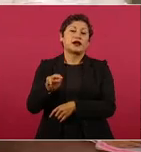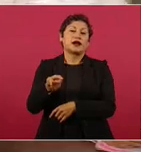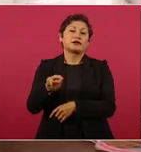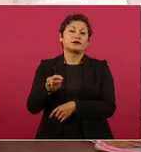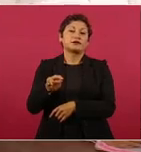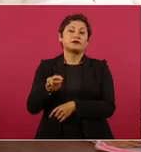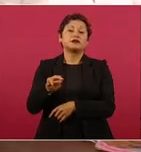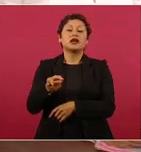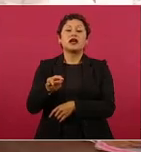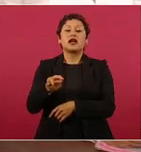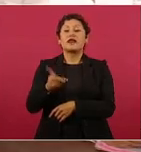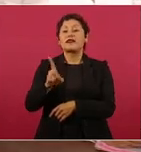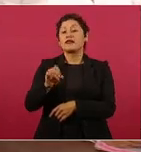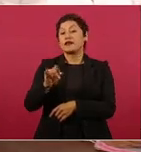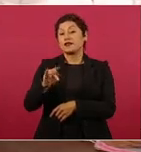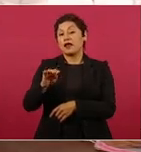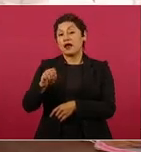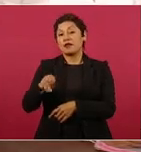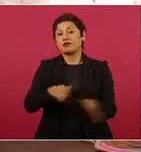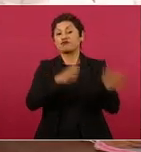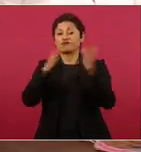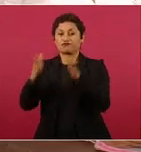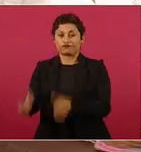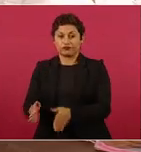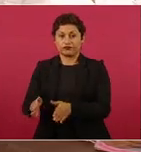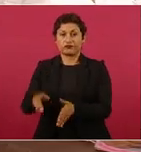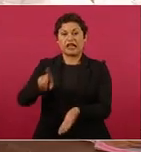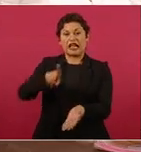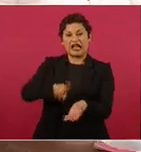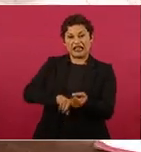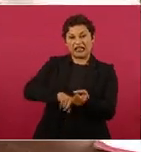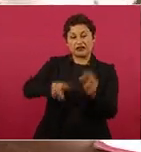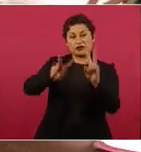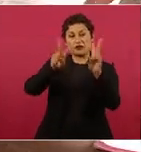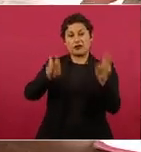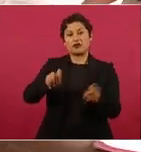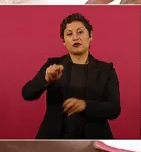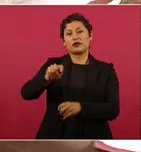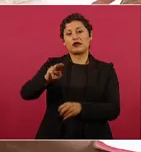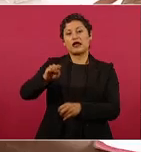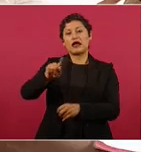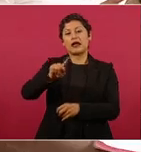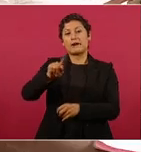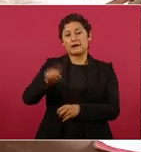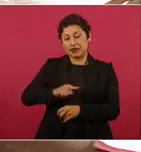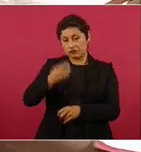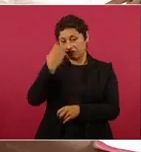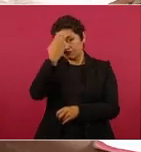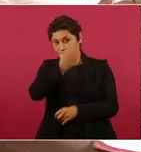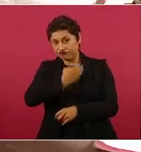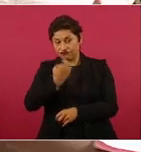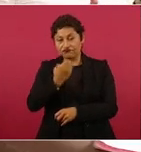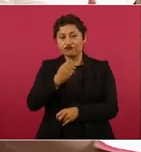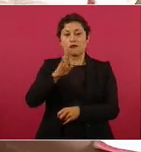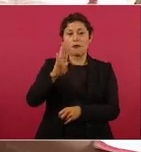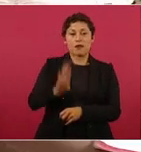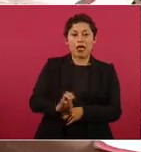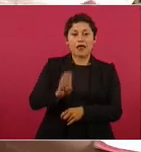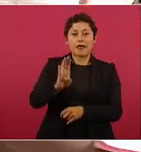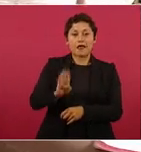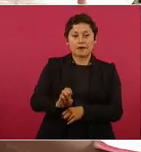propone la aplicación del tamiz neonatal ampliado, con el cual se podría dar la detección